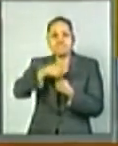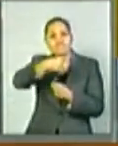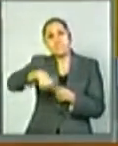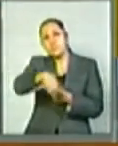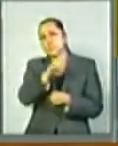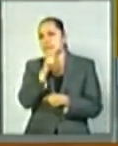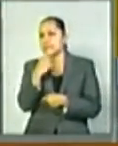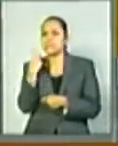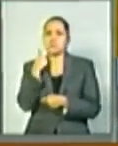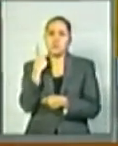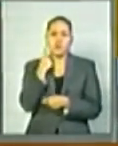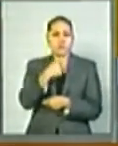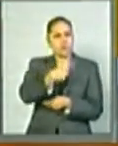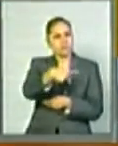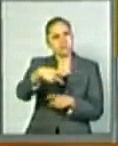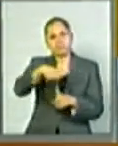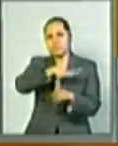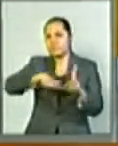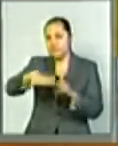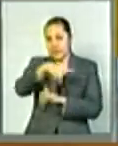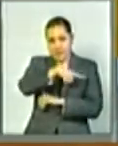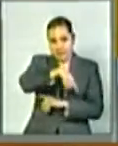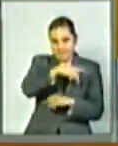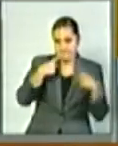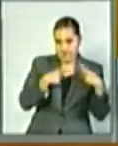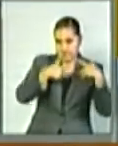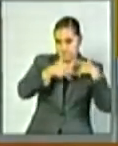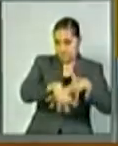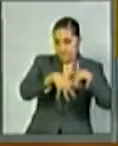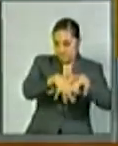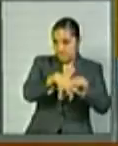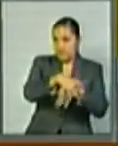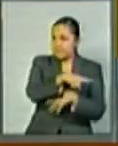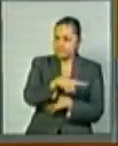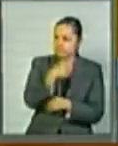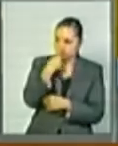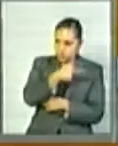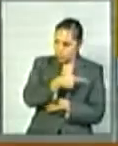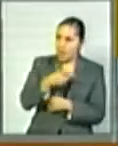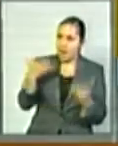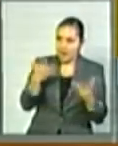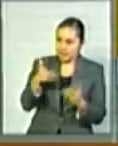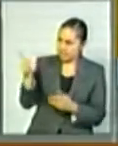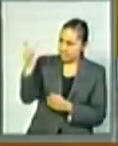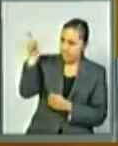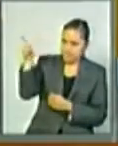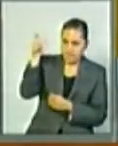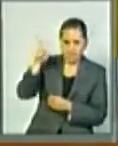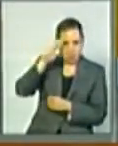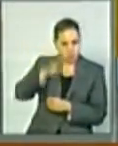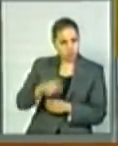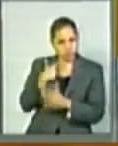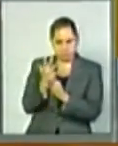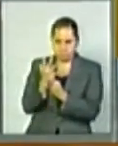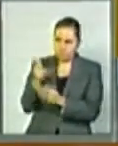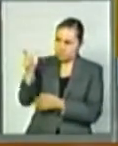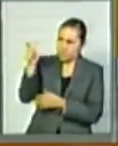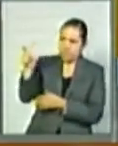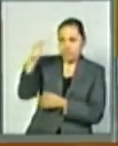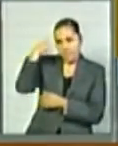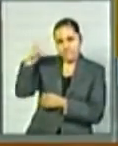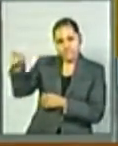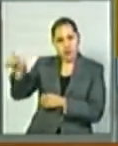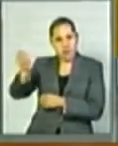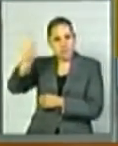las investigaciones de los manifestantes, fueron quienes dispararon contra el alcalde y su equipo de trabajo. Qué irónico,